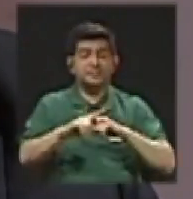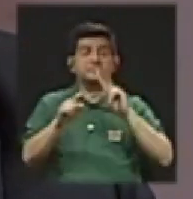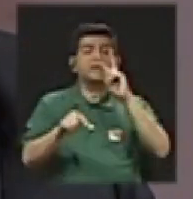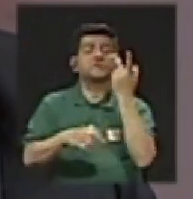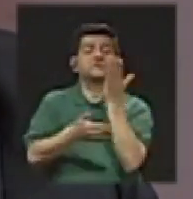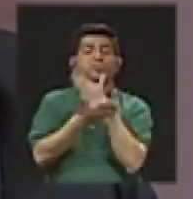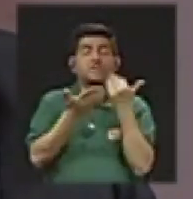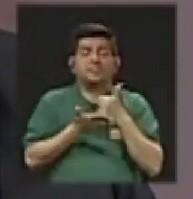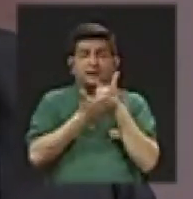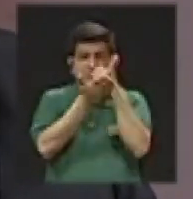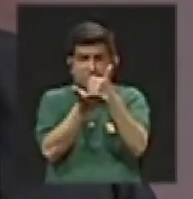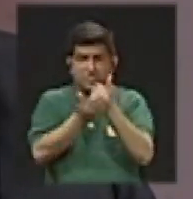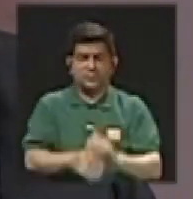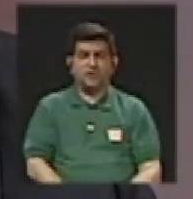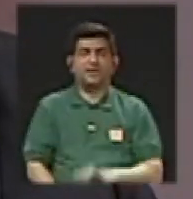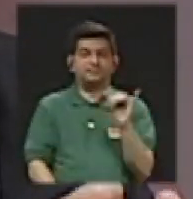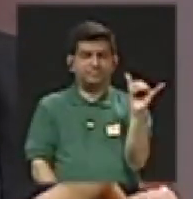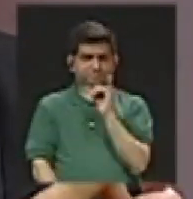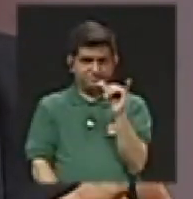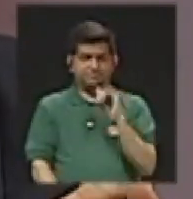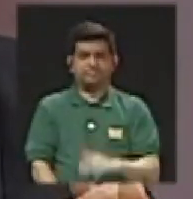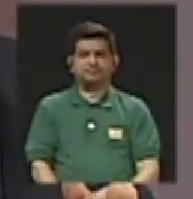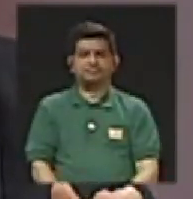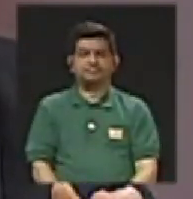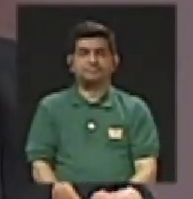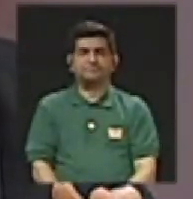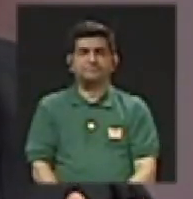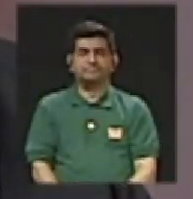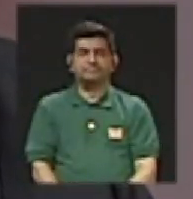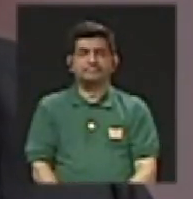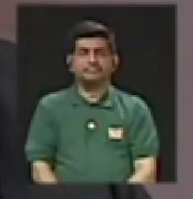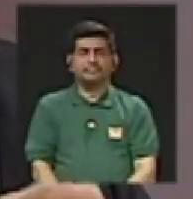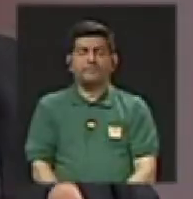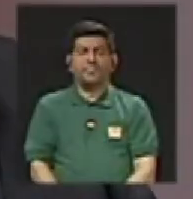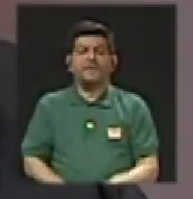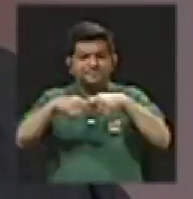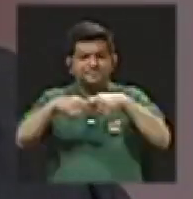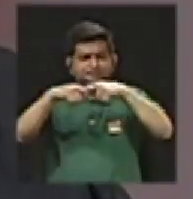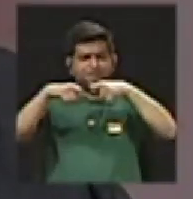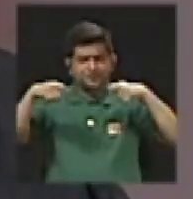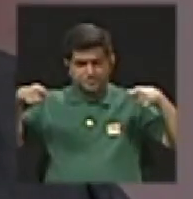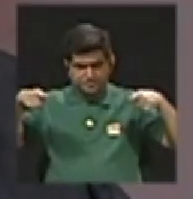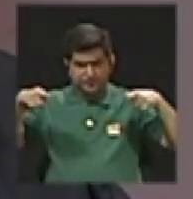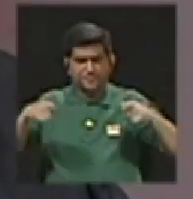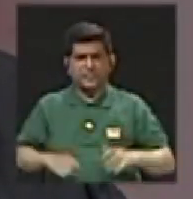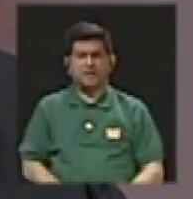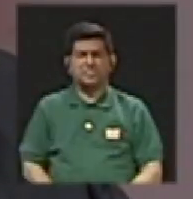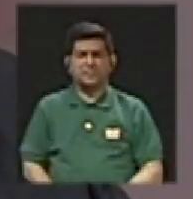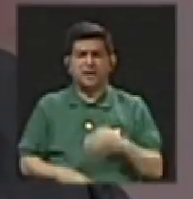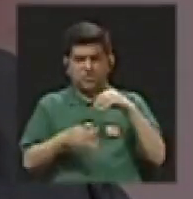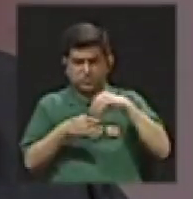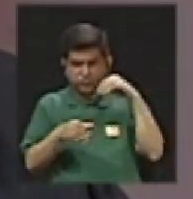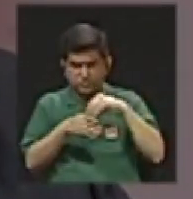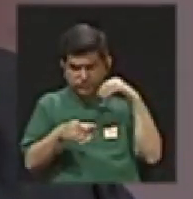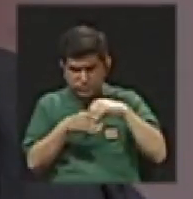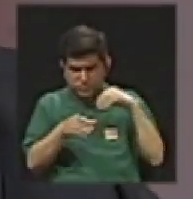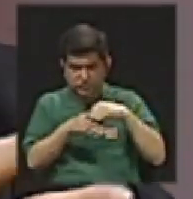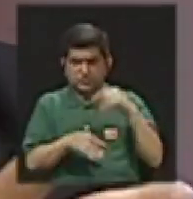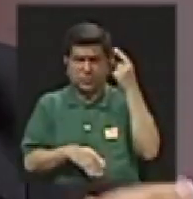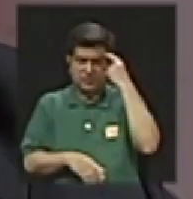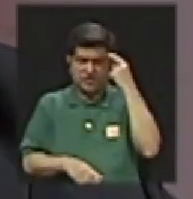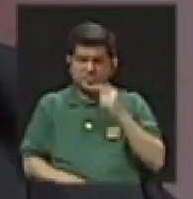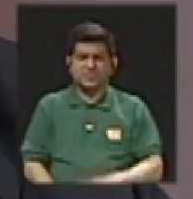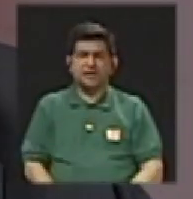segunda contribución es que también mide la contribución hacia el